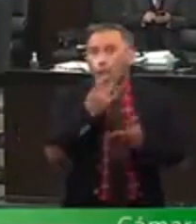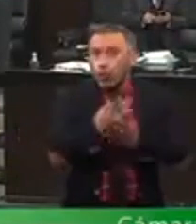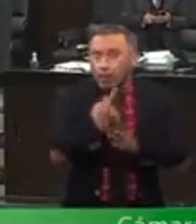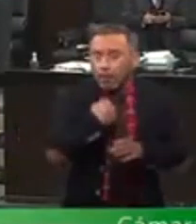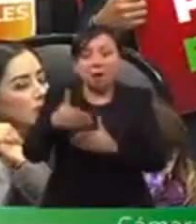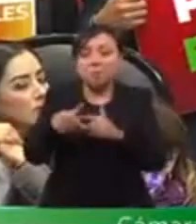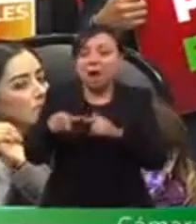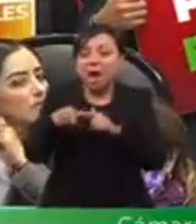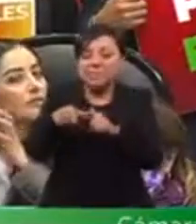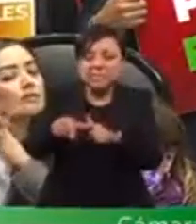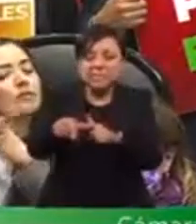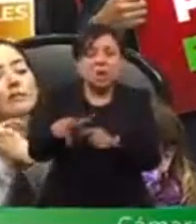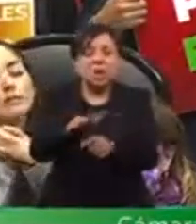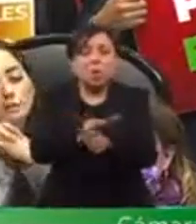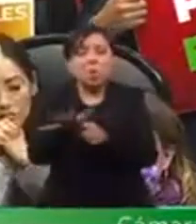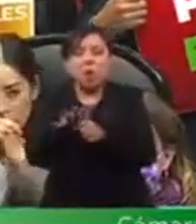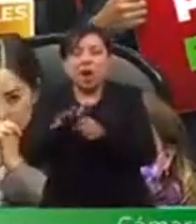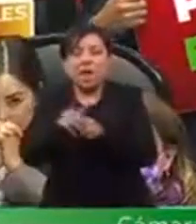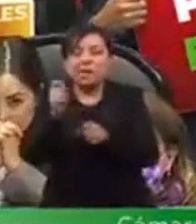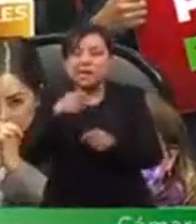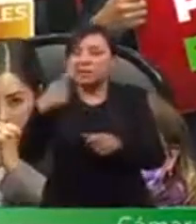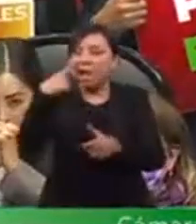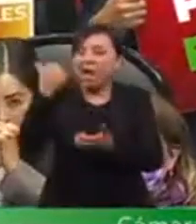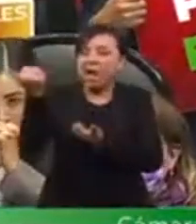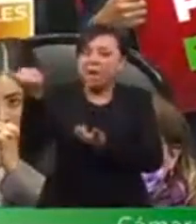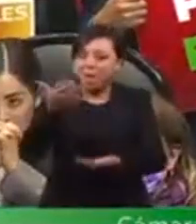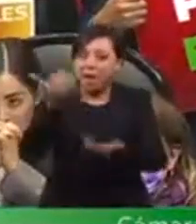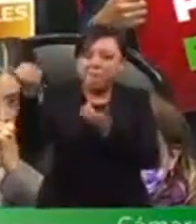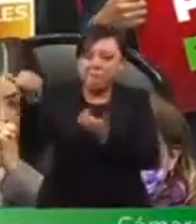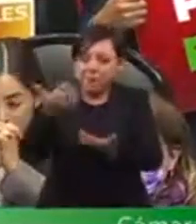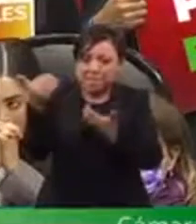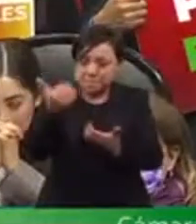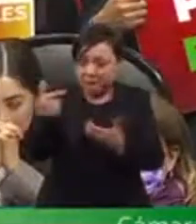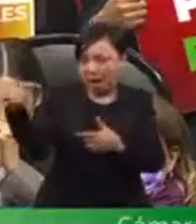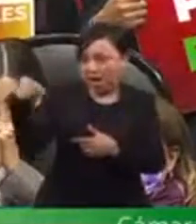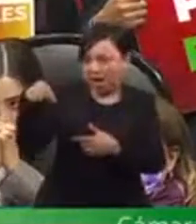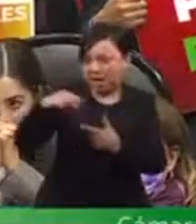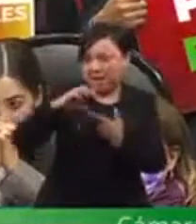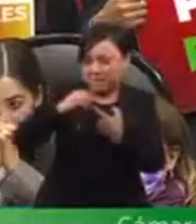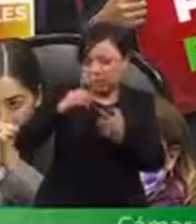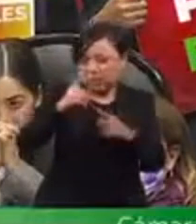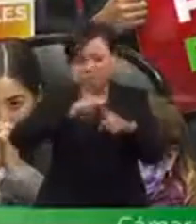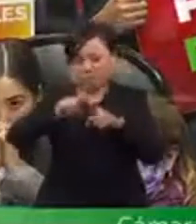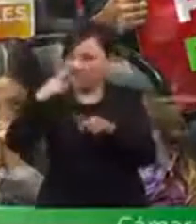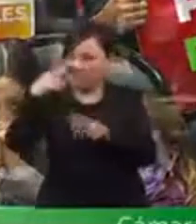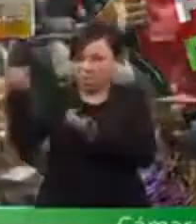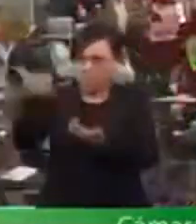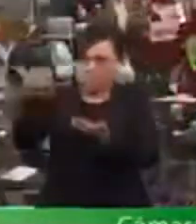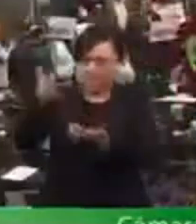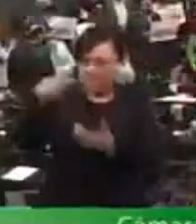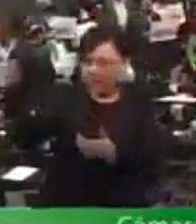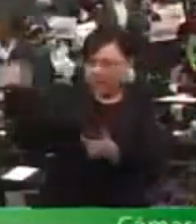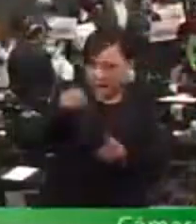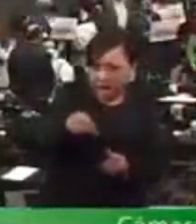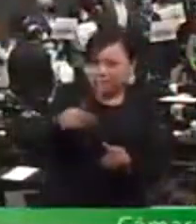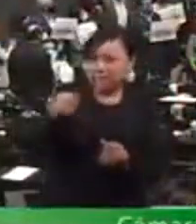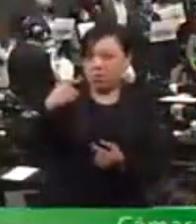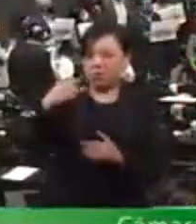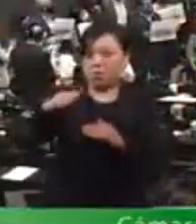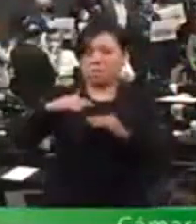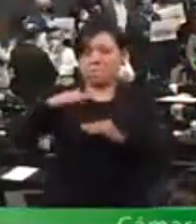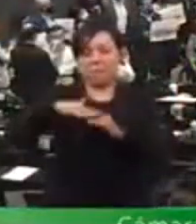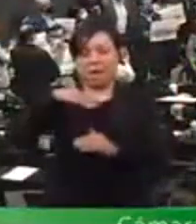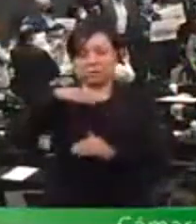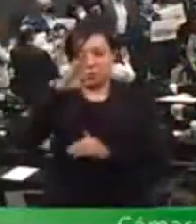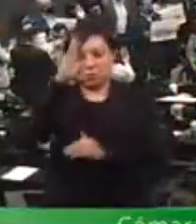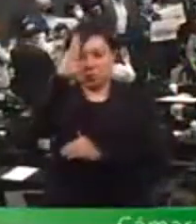Suprema Corte de Justicia y el Consejo de la Judicatura conservan un incremento de 194 millones a la Corte y de 2 millones de